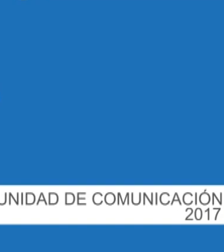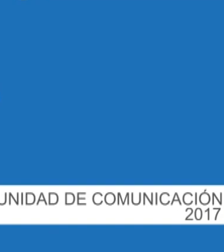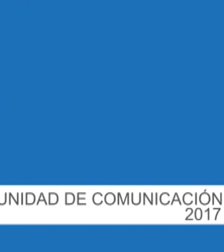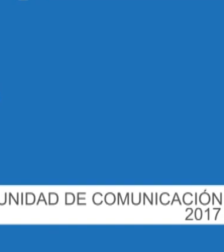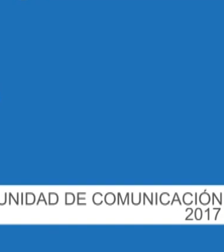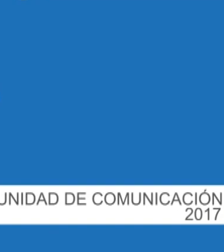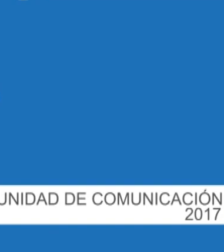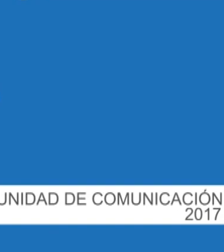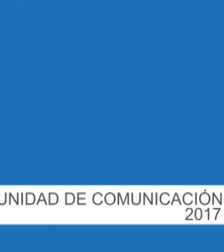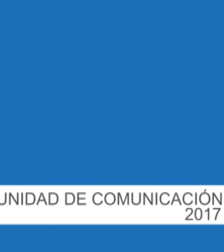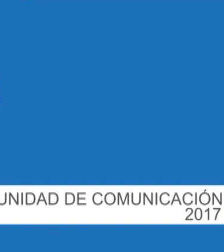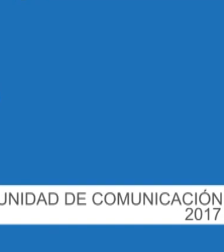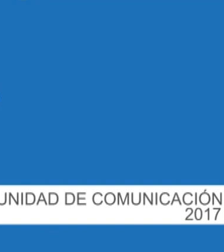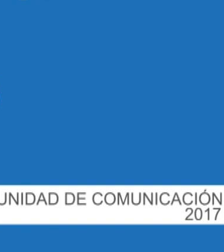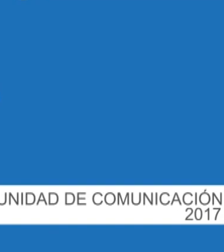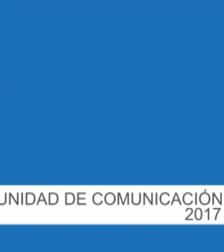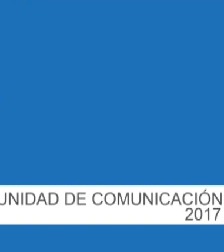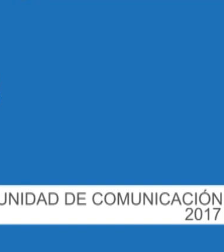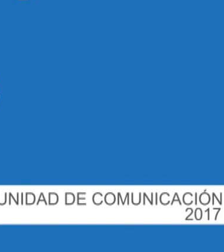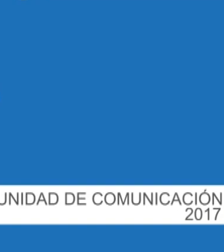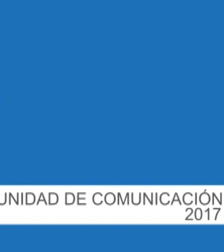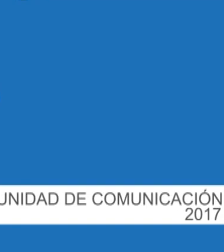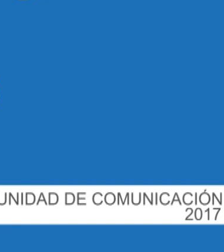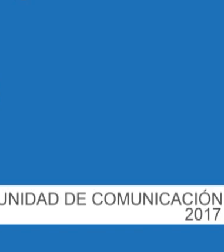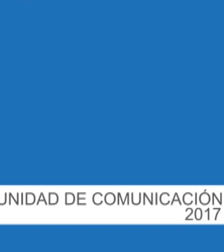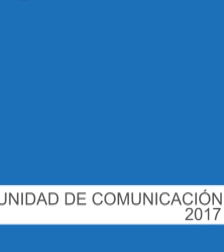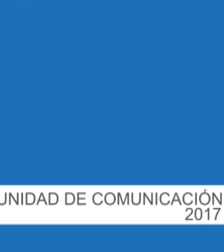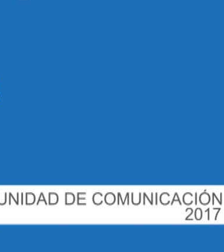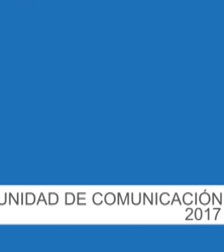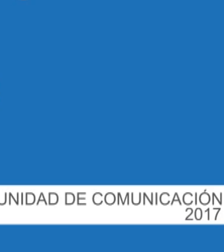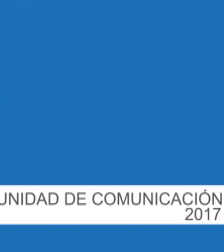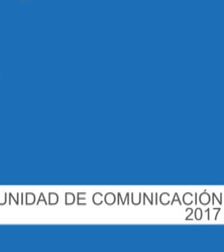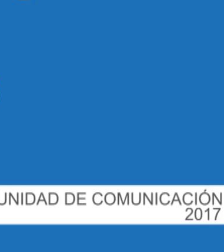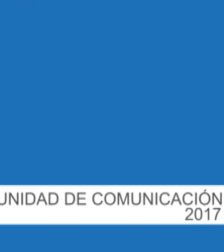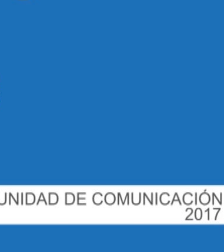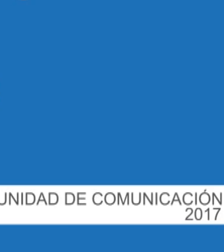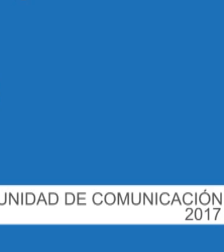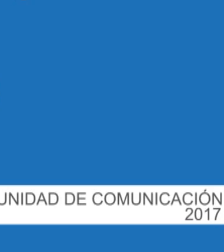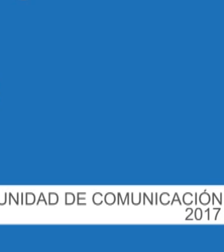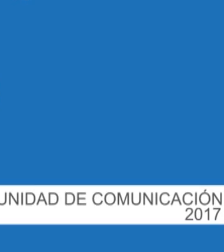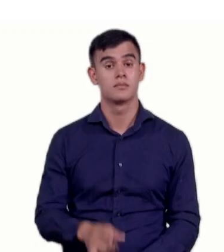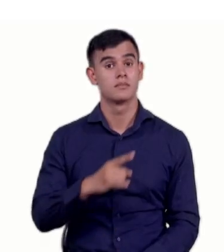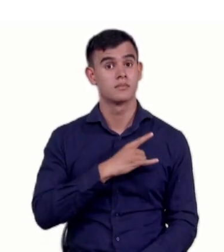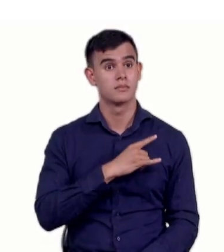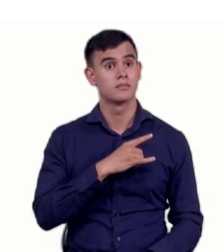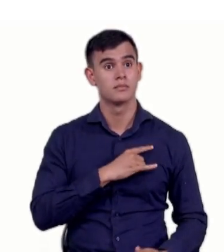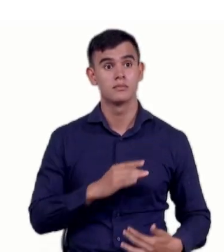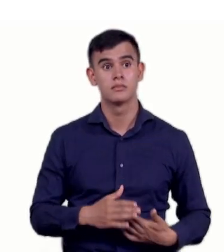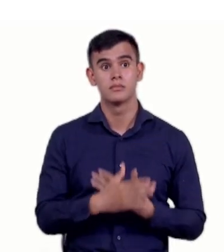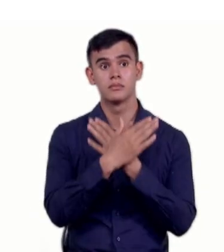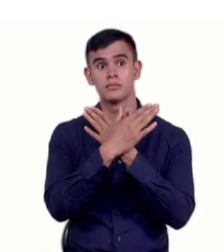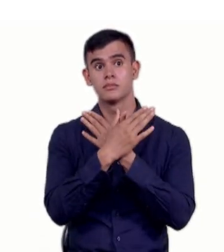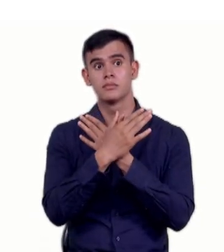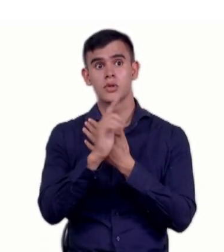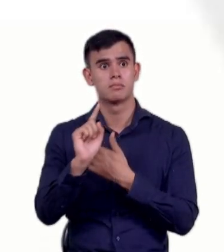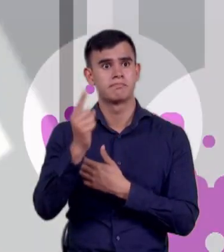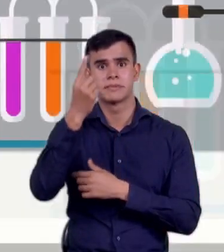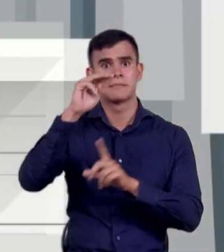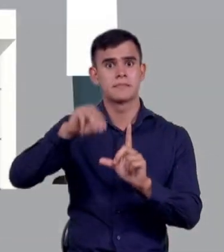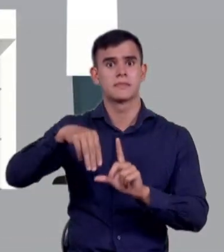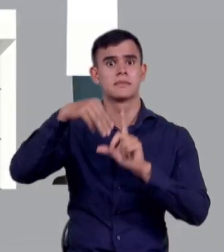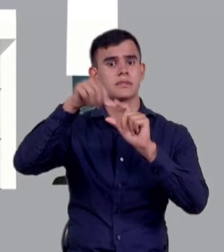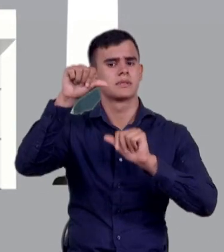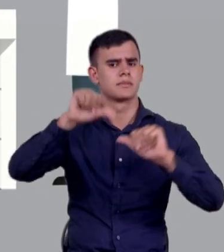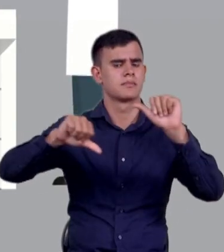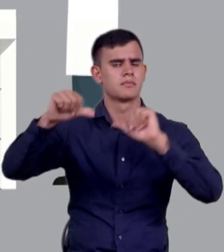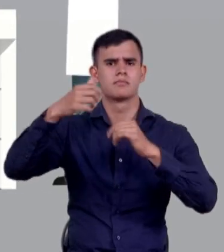en posgrados.usc.edu.co. Institución sujeta a inspección y vigilancia por el Ministerio de Educación Nacional. La Universidad Santiago de Cali cuenta con la